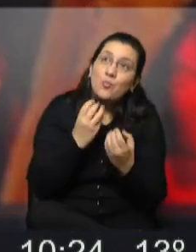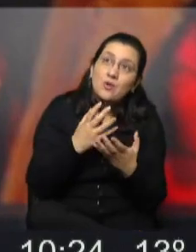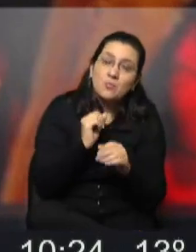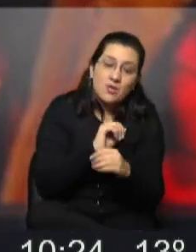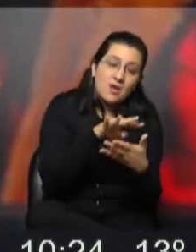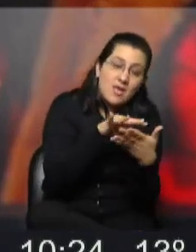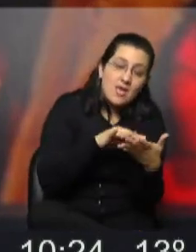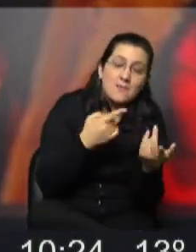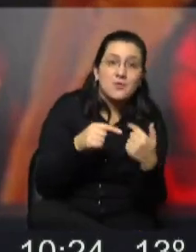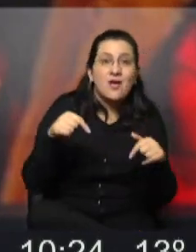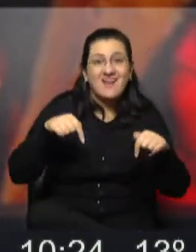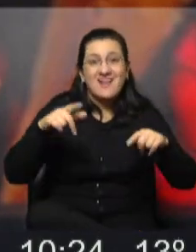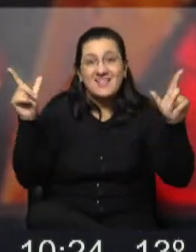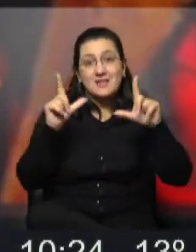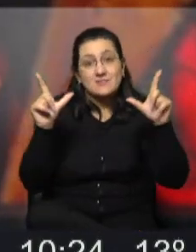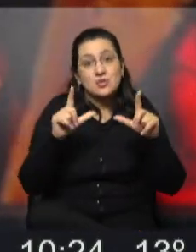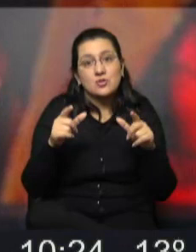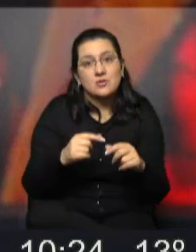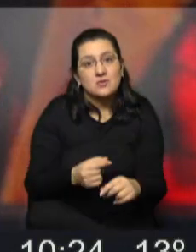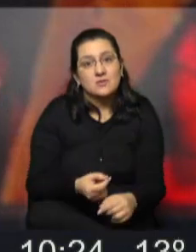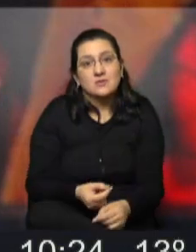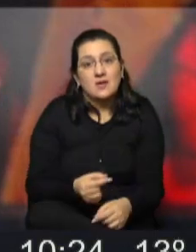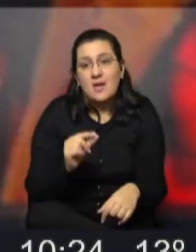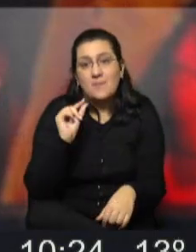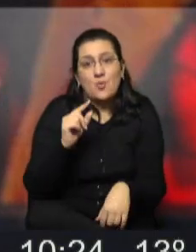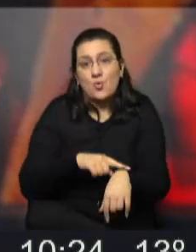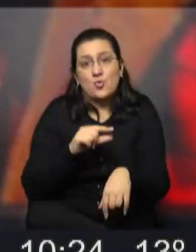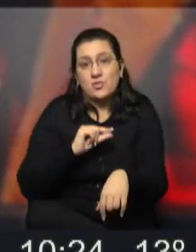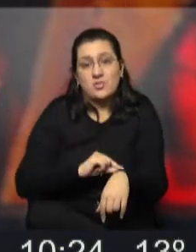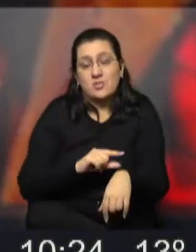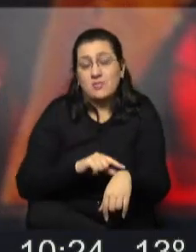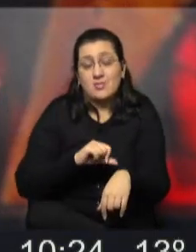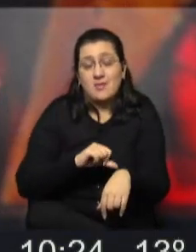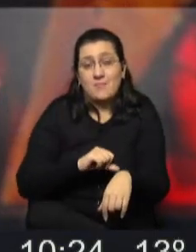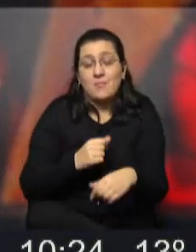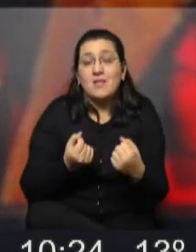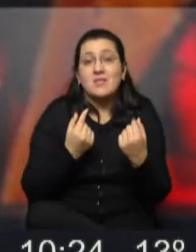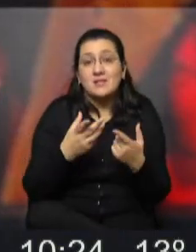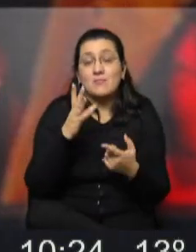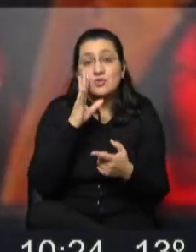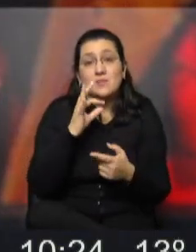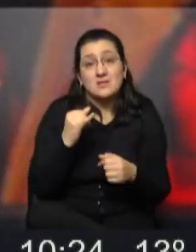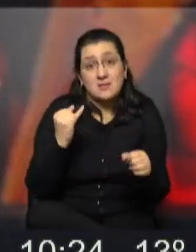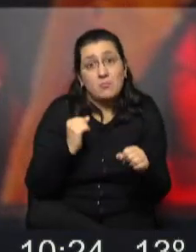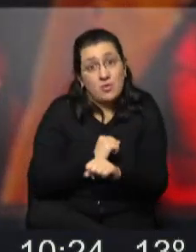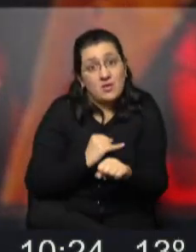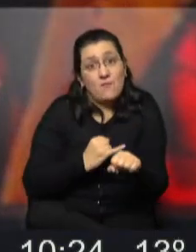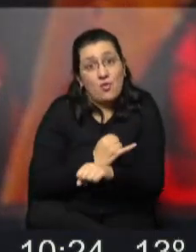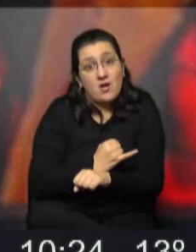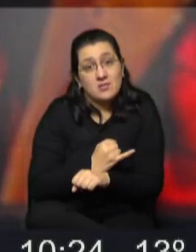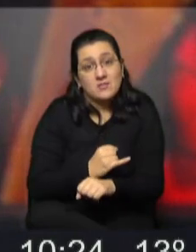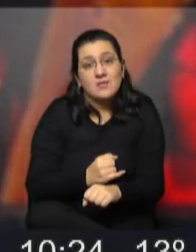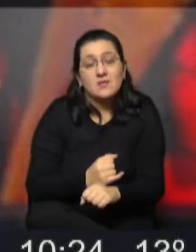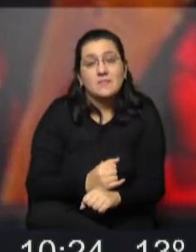leer. Pero es muy chiquito el tiempo como para darte, viste, posibilidad al error. Sobre todo cuando querés